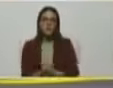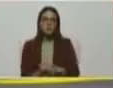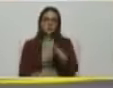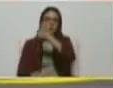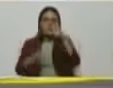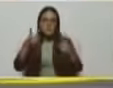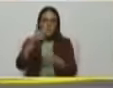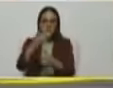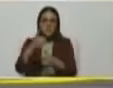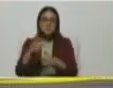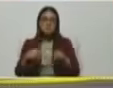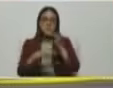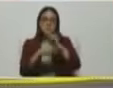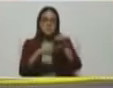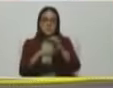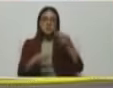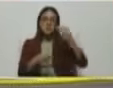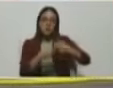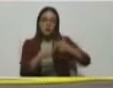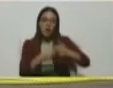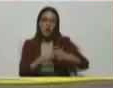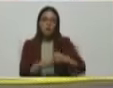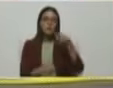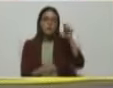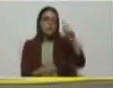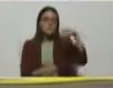viceministra de Gas, Paula Henao,